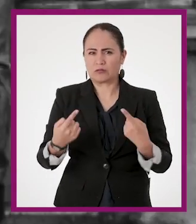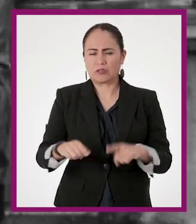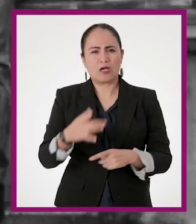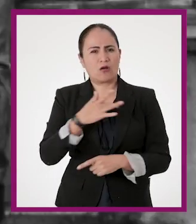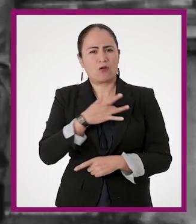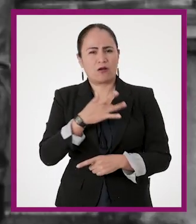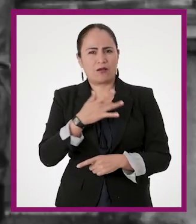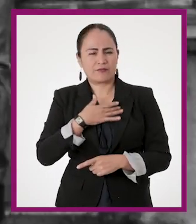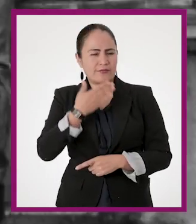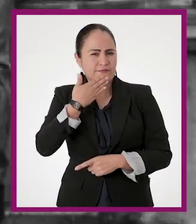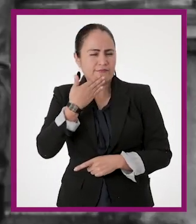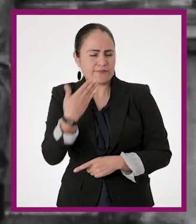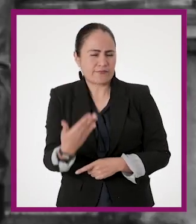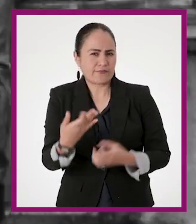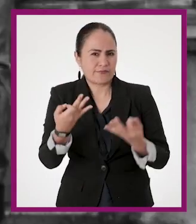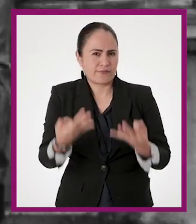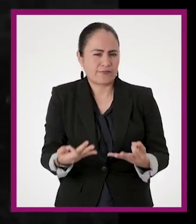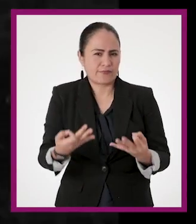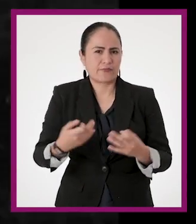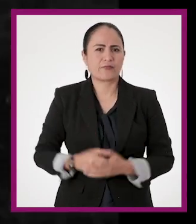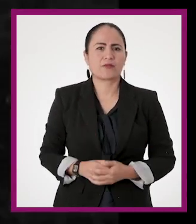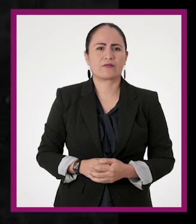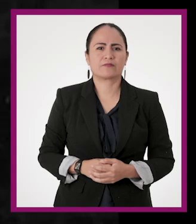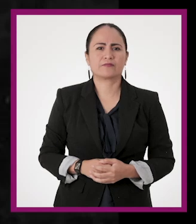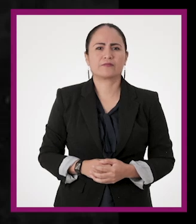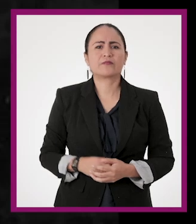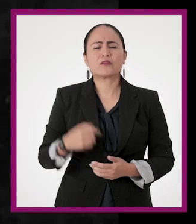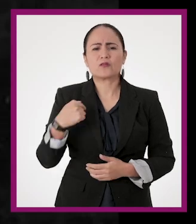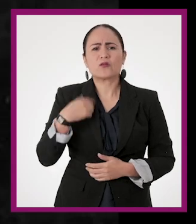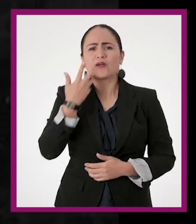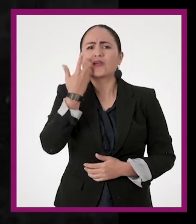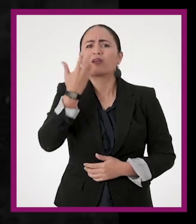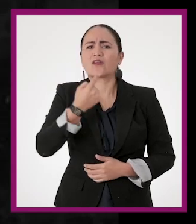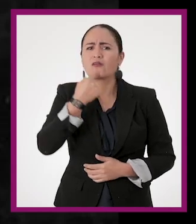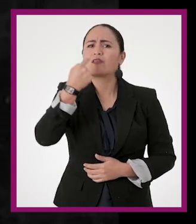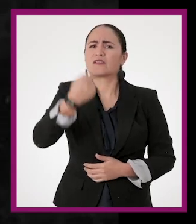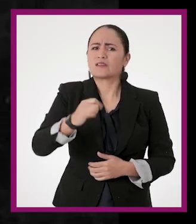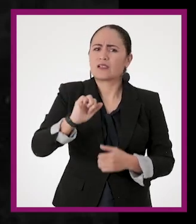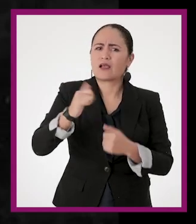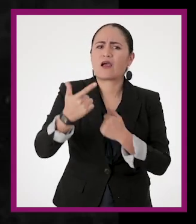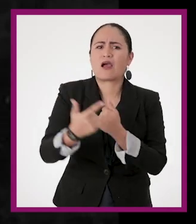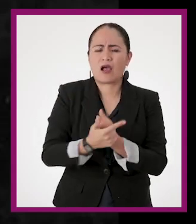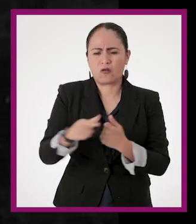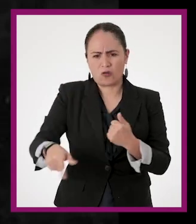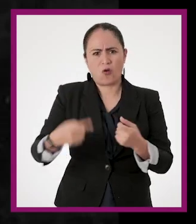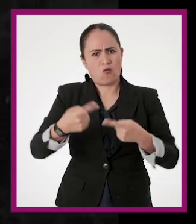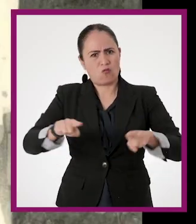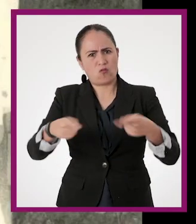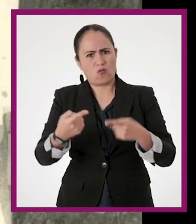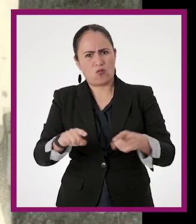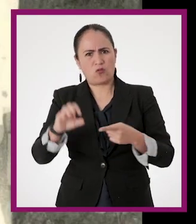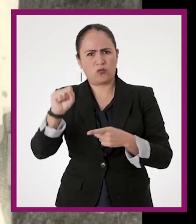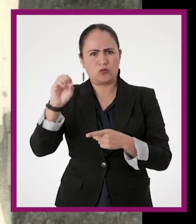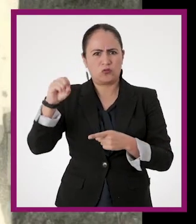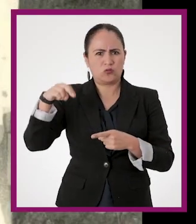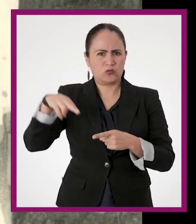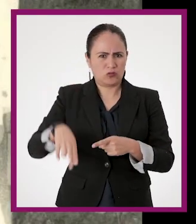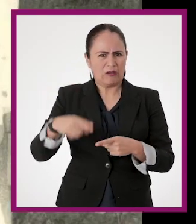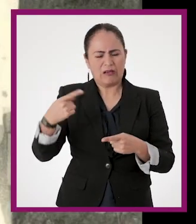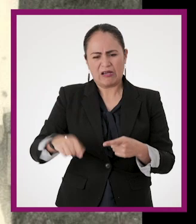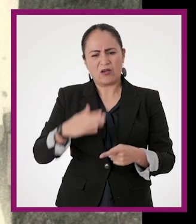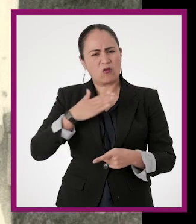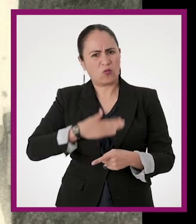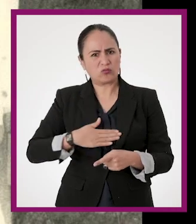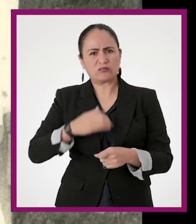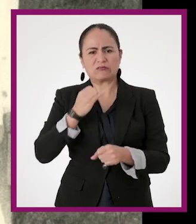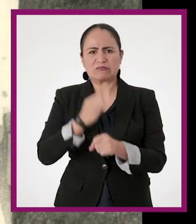canto fino, potro sobre el que cabalgo. Que quiero decirles algo y en reventando este son, quiero decir con razón